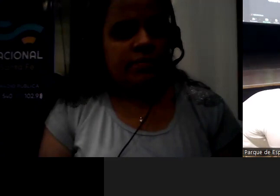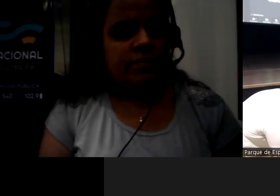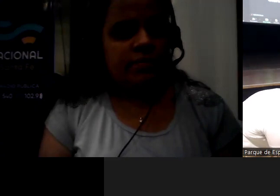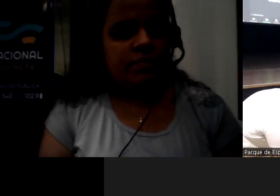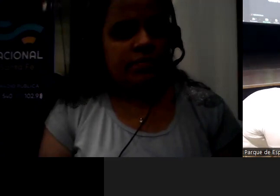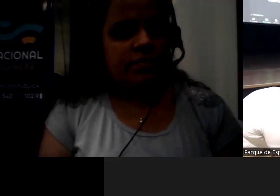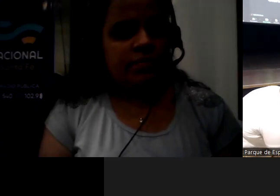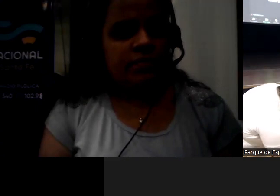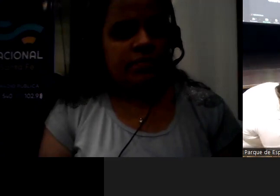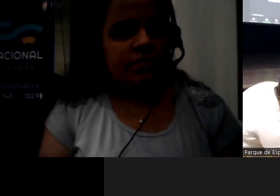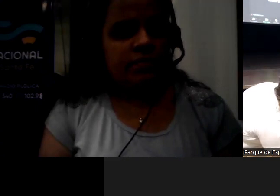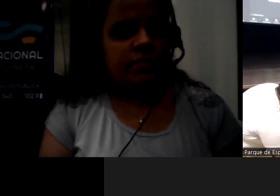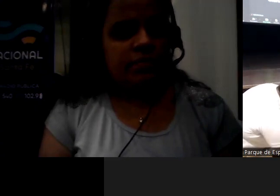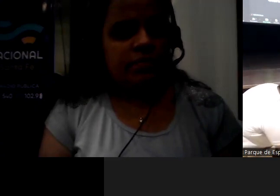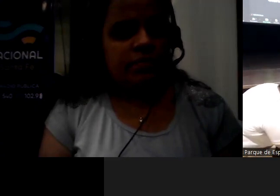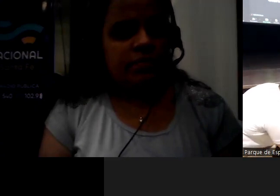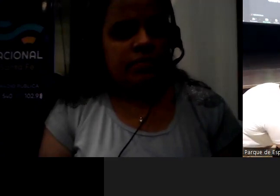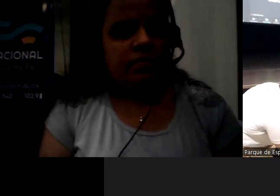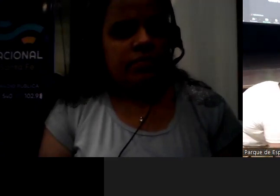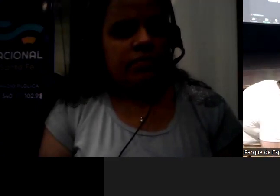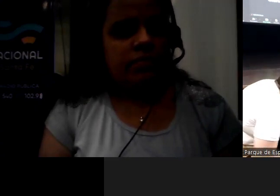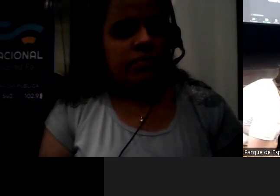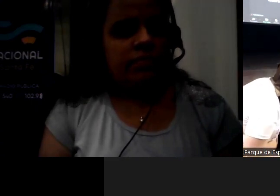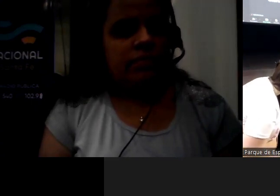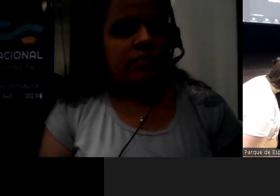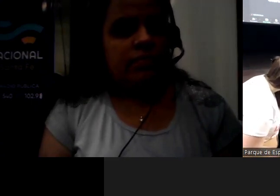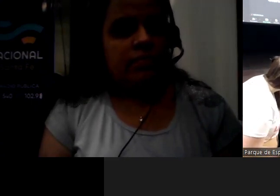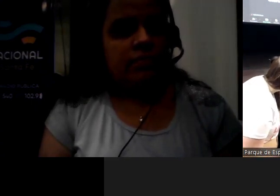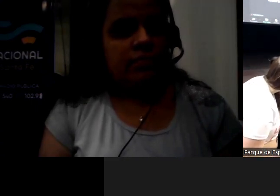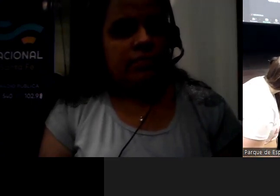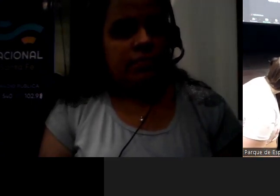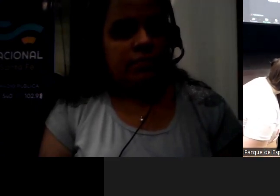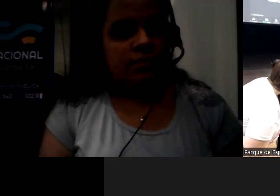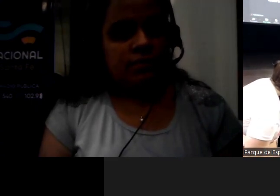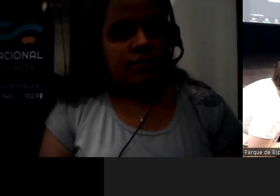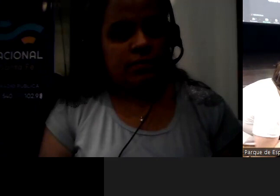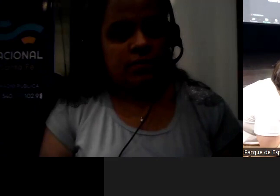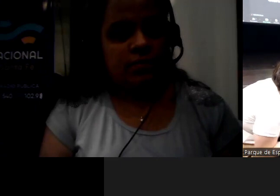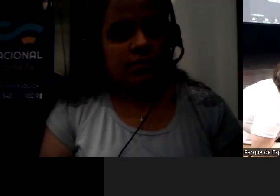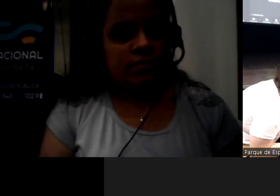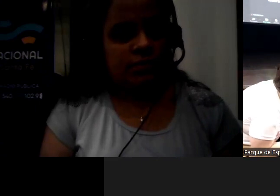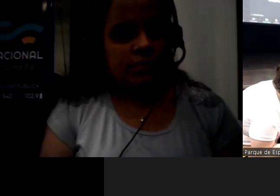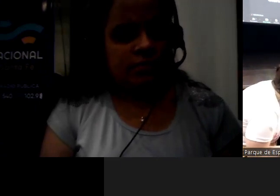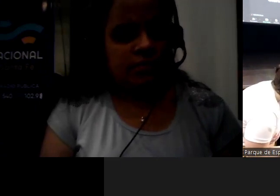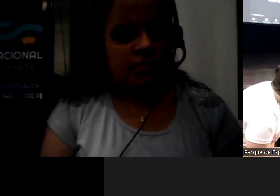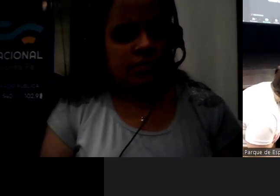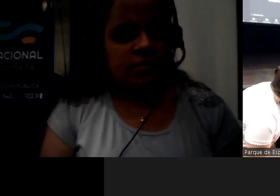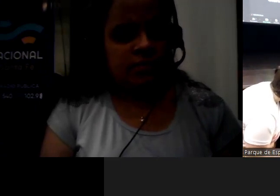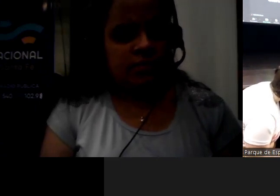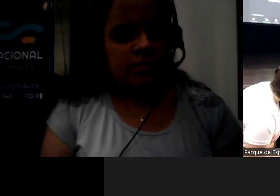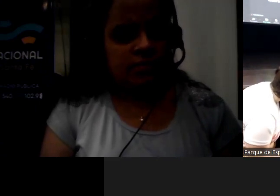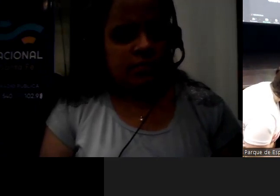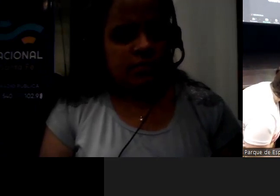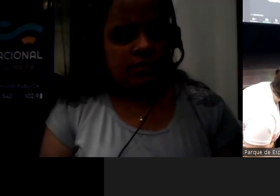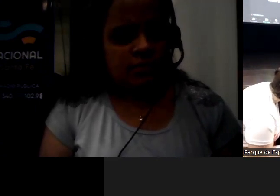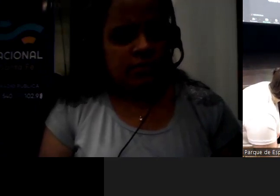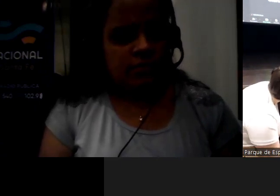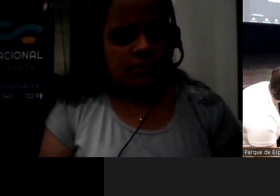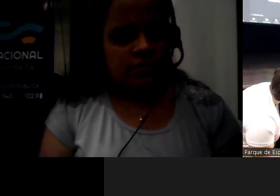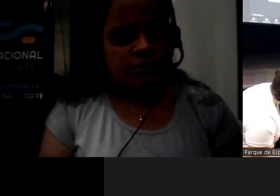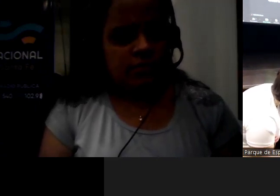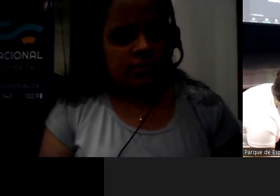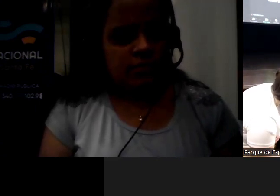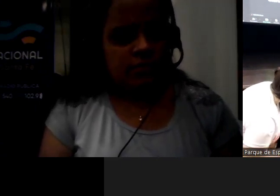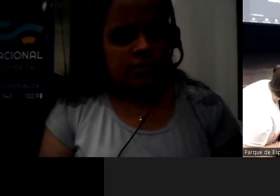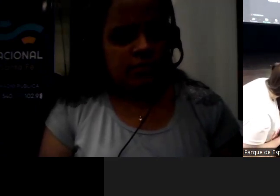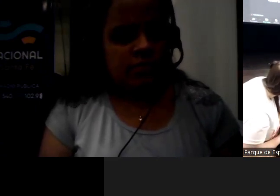videoe un montón de cosas cómo fue el curso con quién lo hicieron con Fernanda y qué hacían cuando se sentaban con